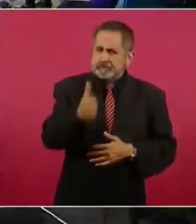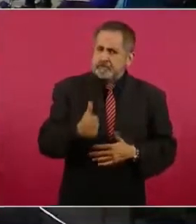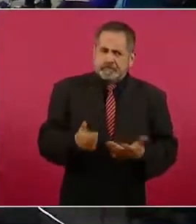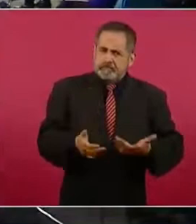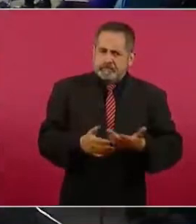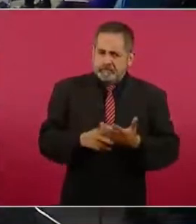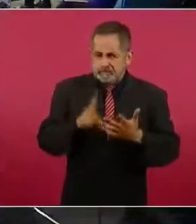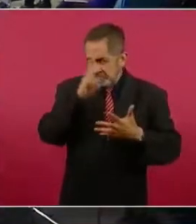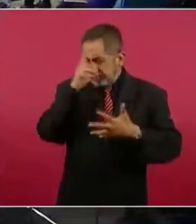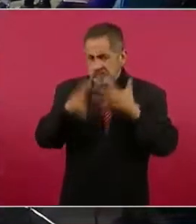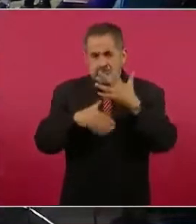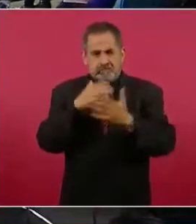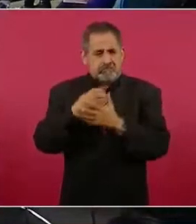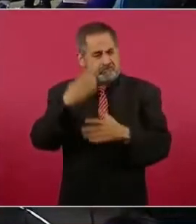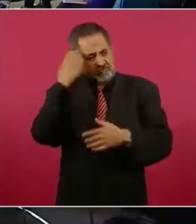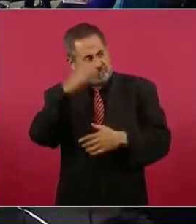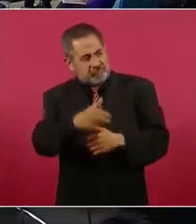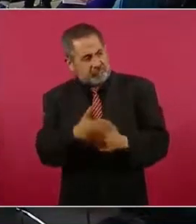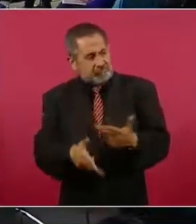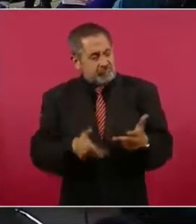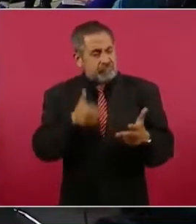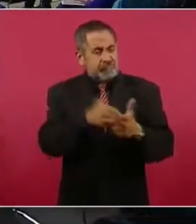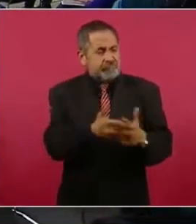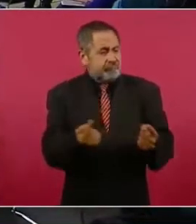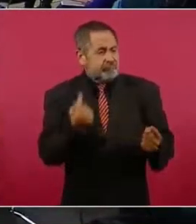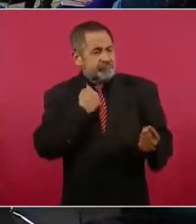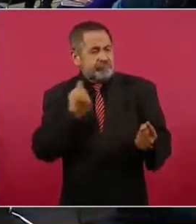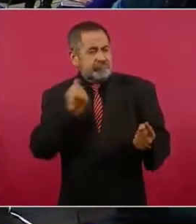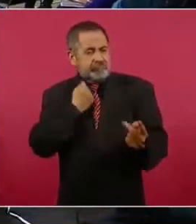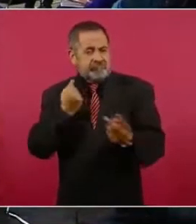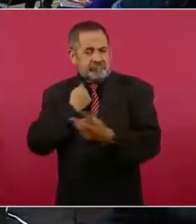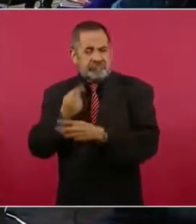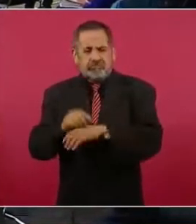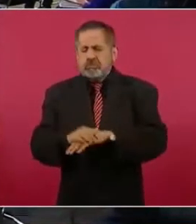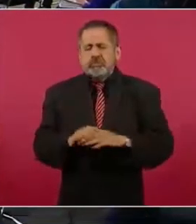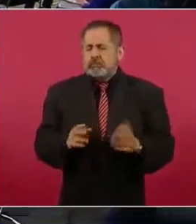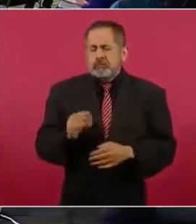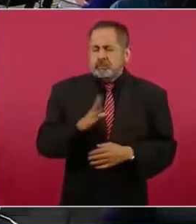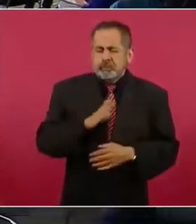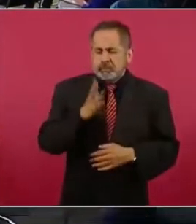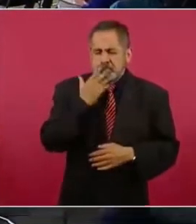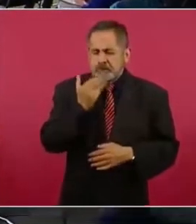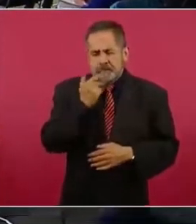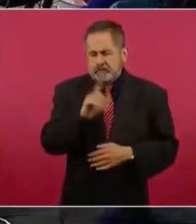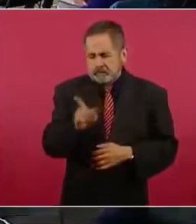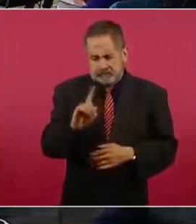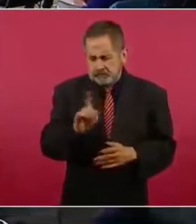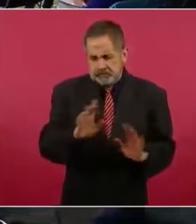de violencia que se refleje en homicidios,